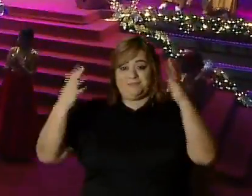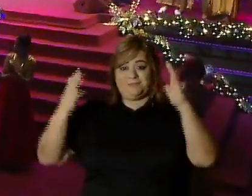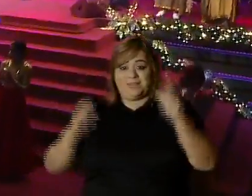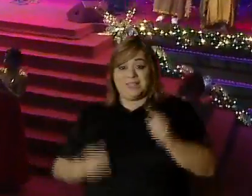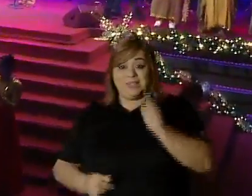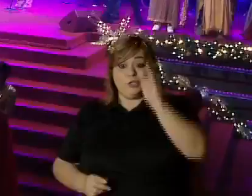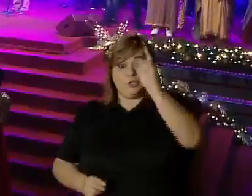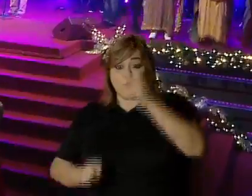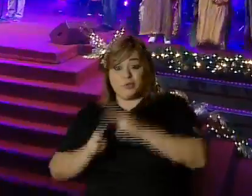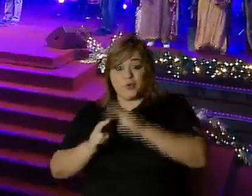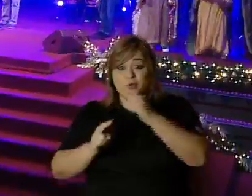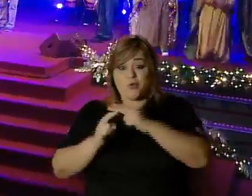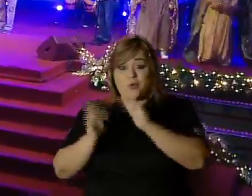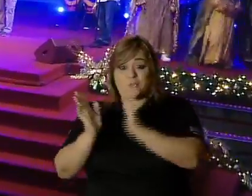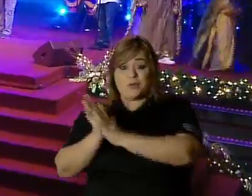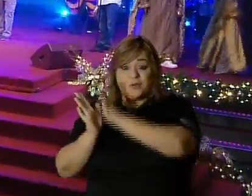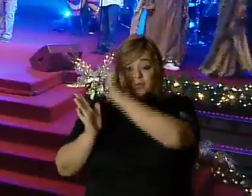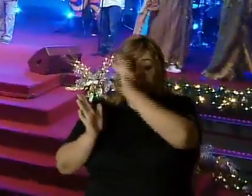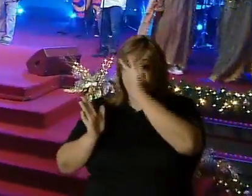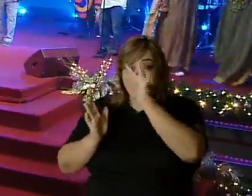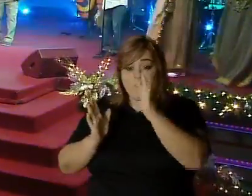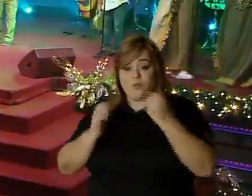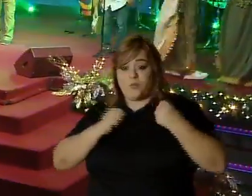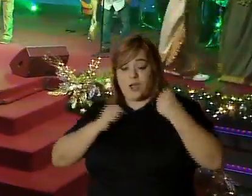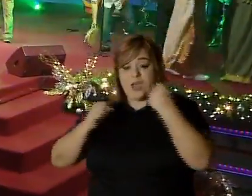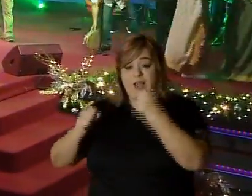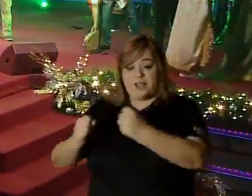su nombre, gloria, hácelo fuerte.